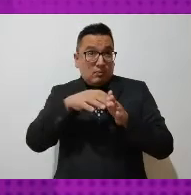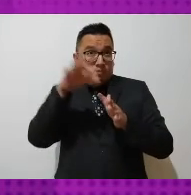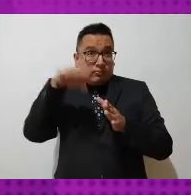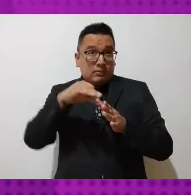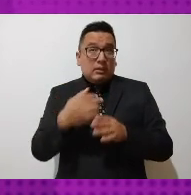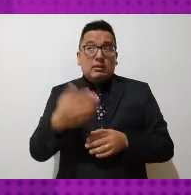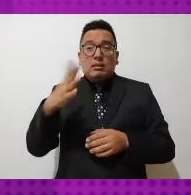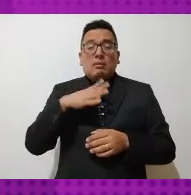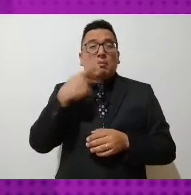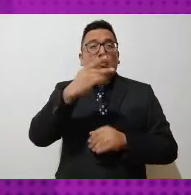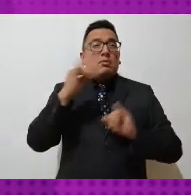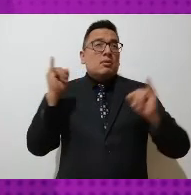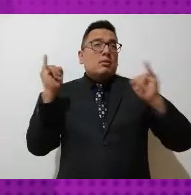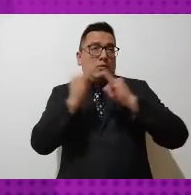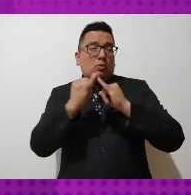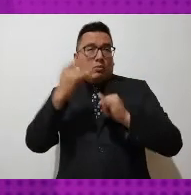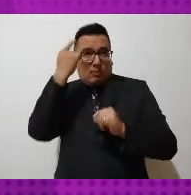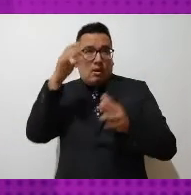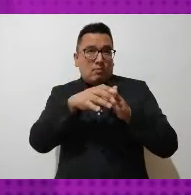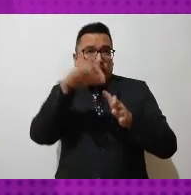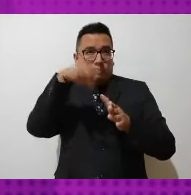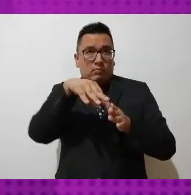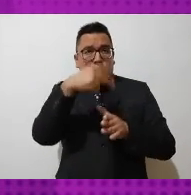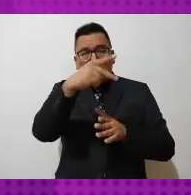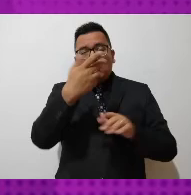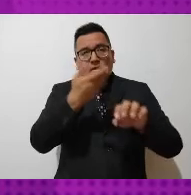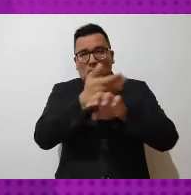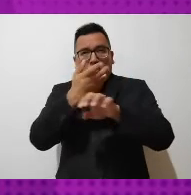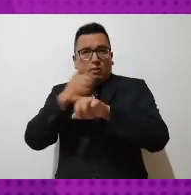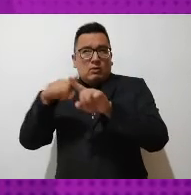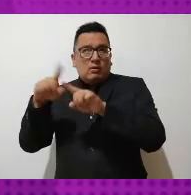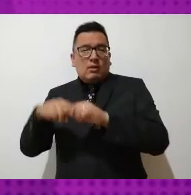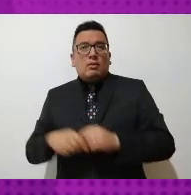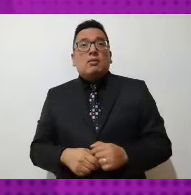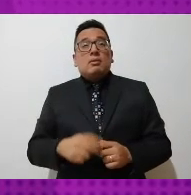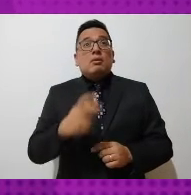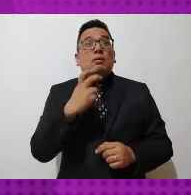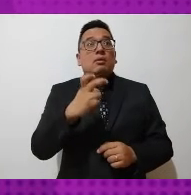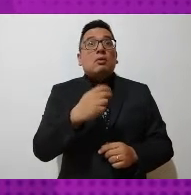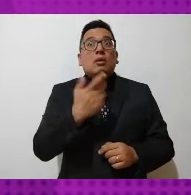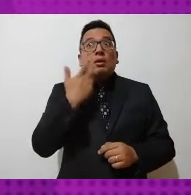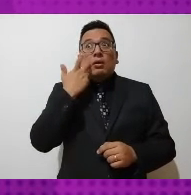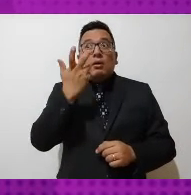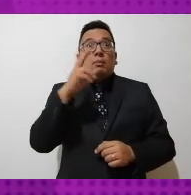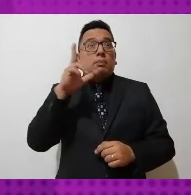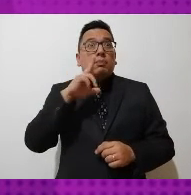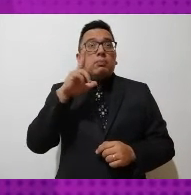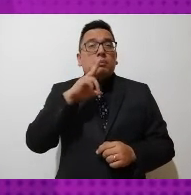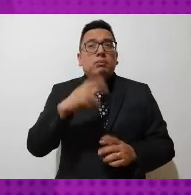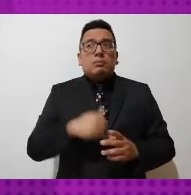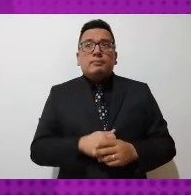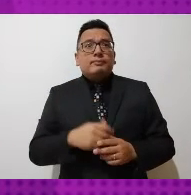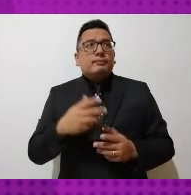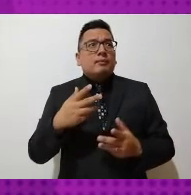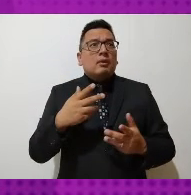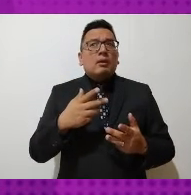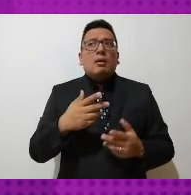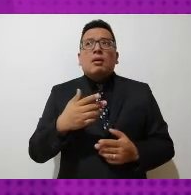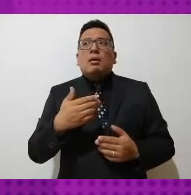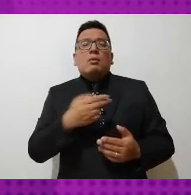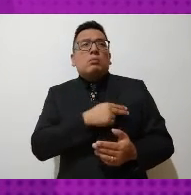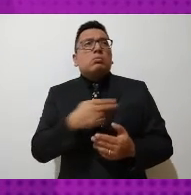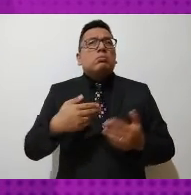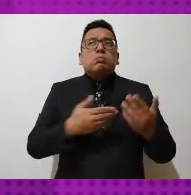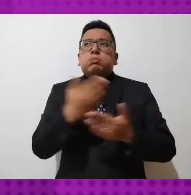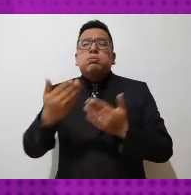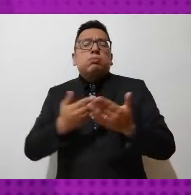desde los institutos electorales locales. RENACERI para buscar compartir las mejores